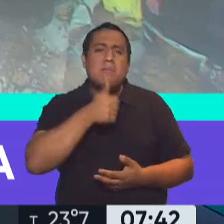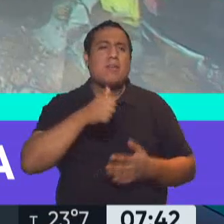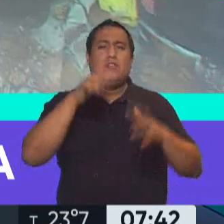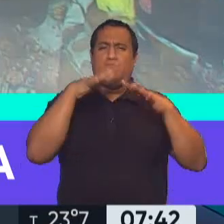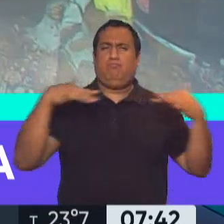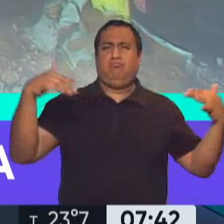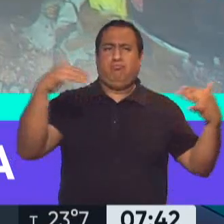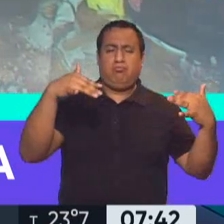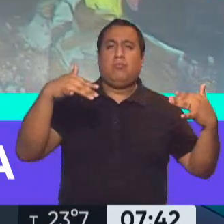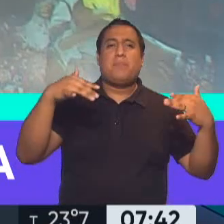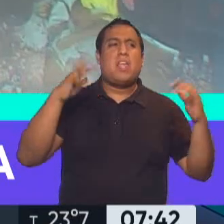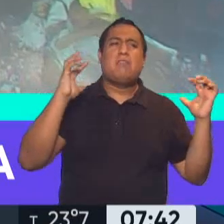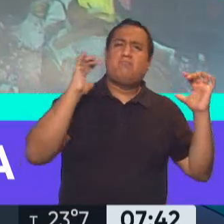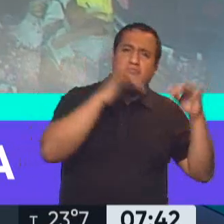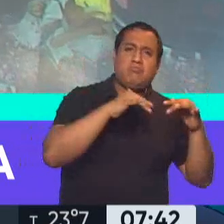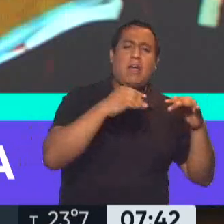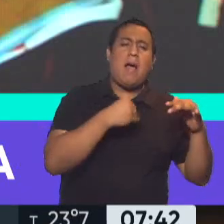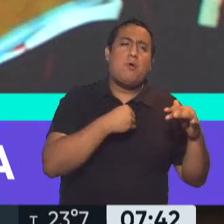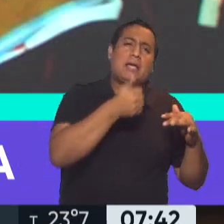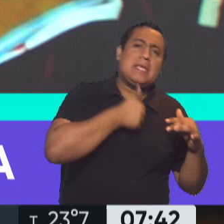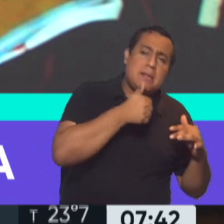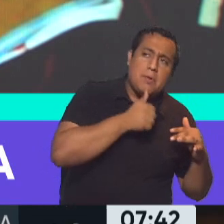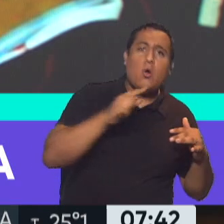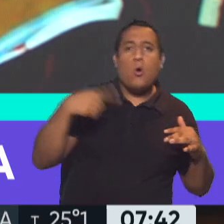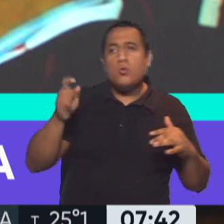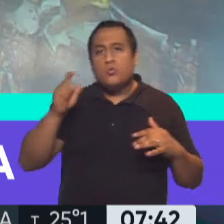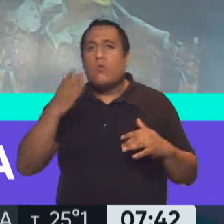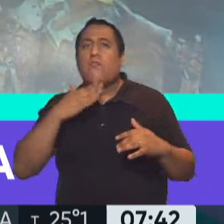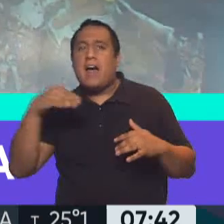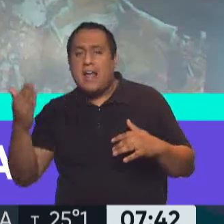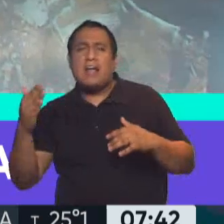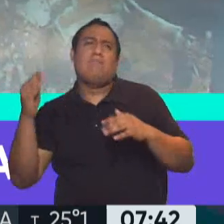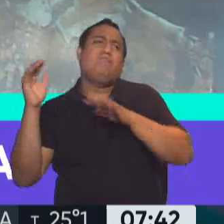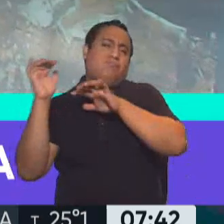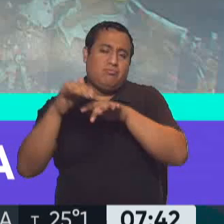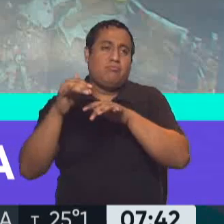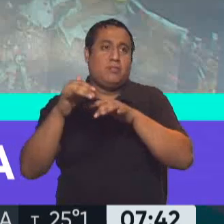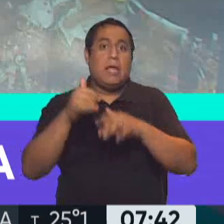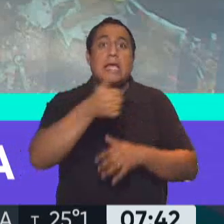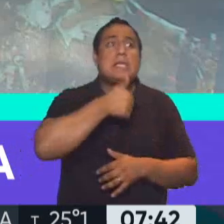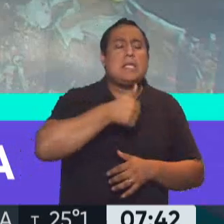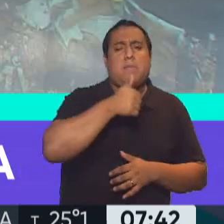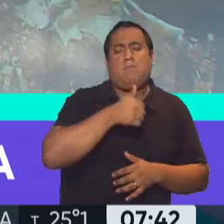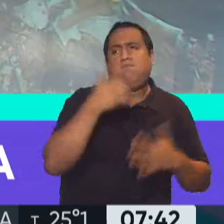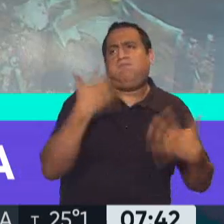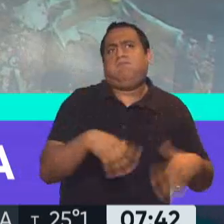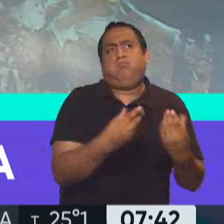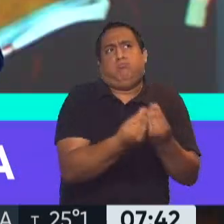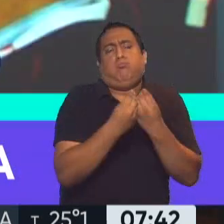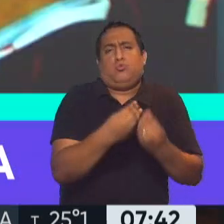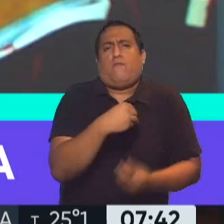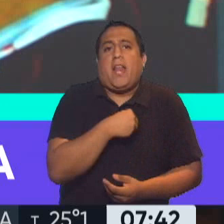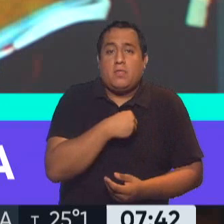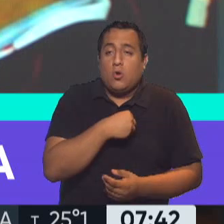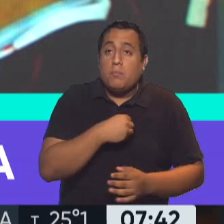local, visitante, copar una cancha. Qué grande que es Quilmes, ¿no? Qué grandeza. Yo no creo que se enoje. ¿Es el más grande del sur en cantidad de gente? Y yo creo que